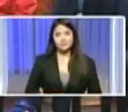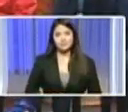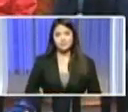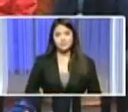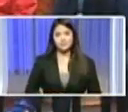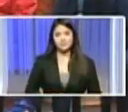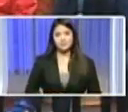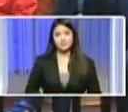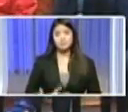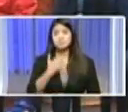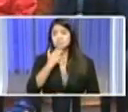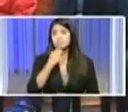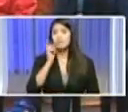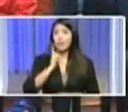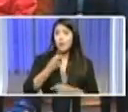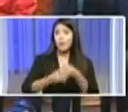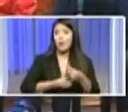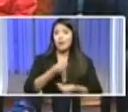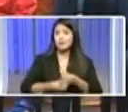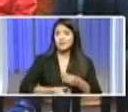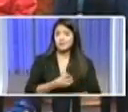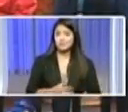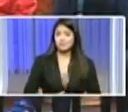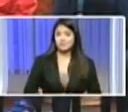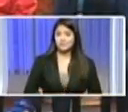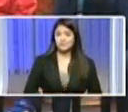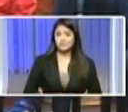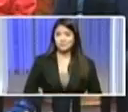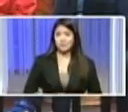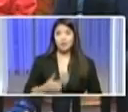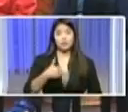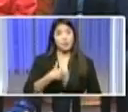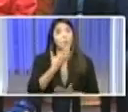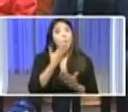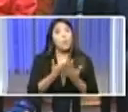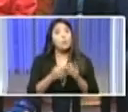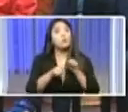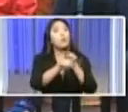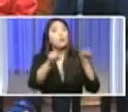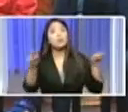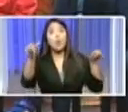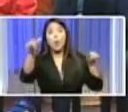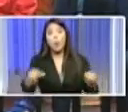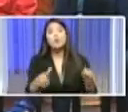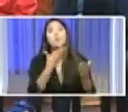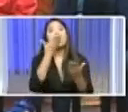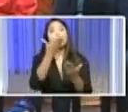Y es parte de lo que debemos hacer. Y yo vengo a proponerles a ustedes hoy